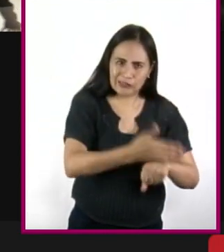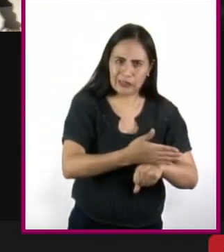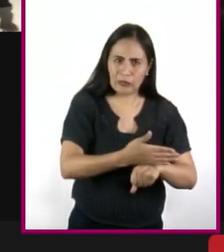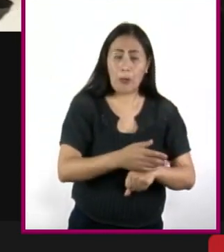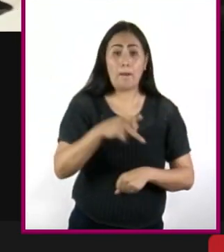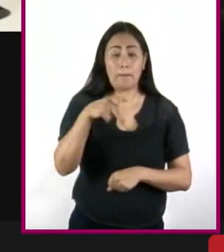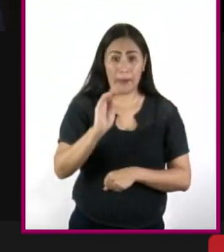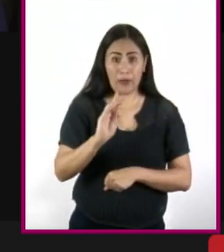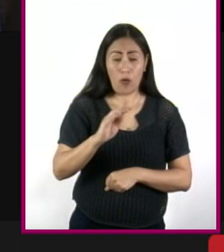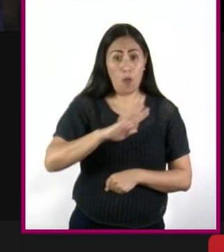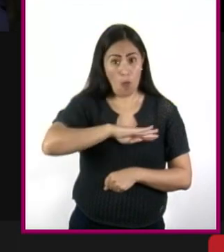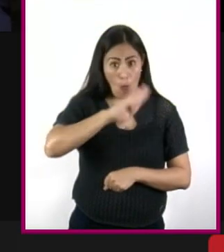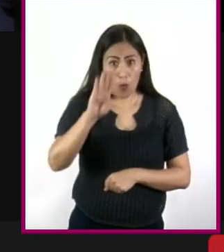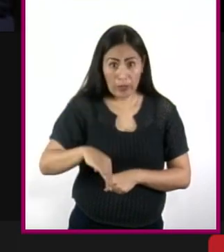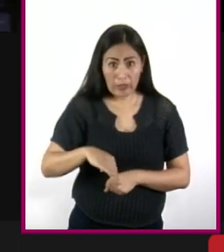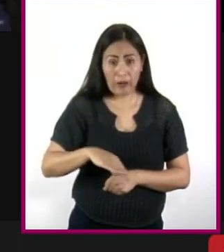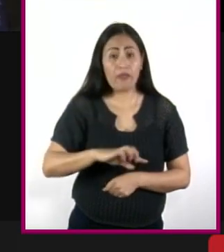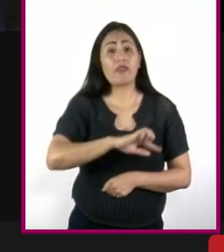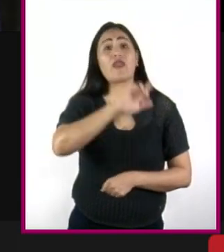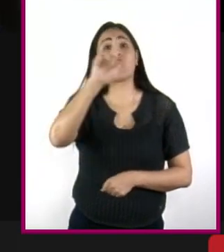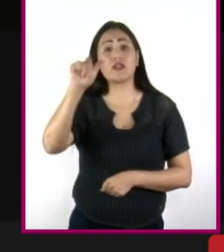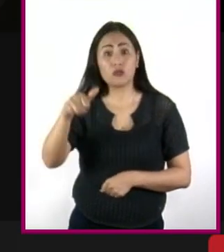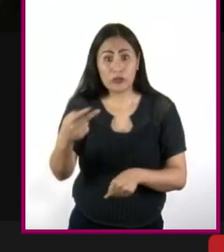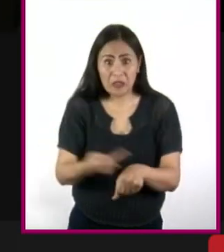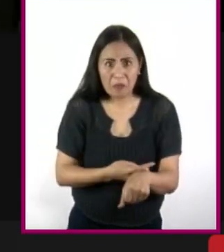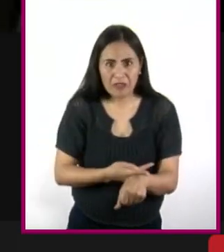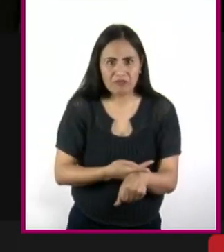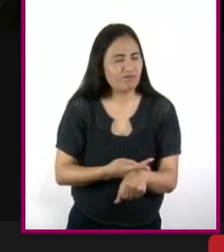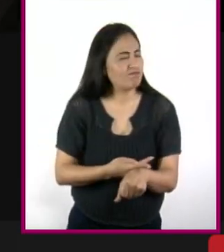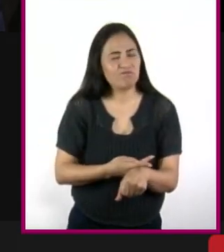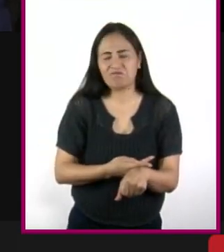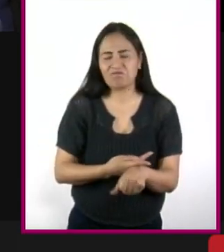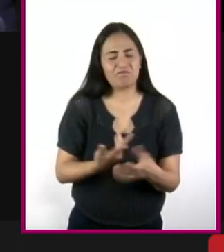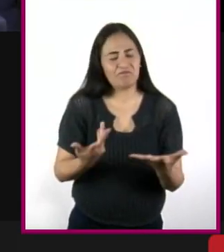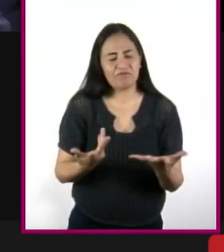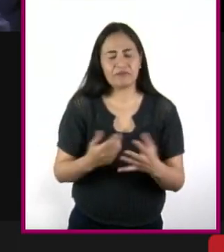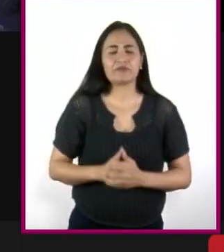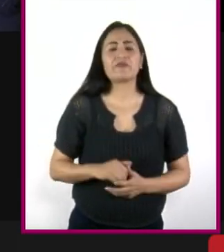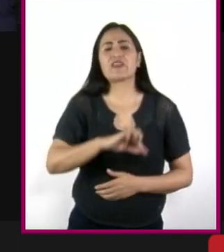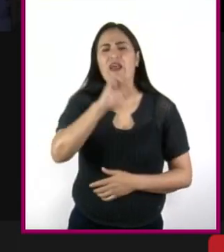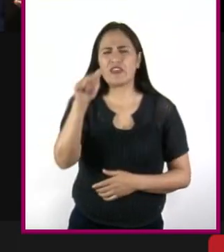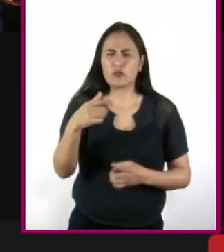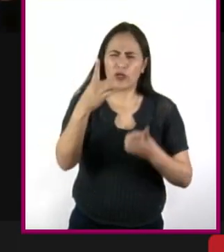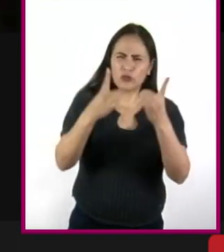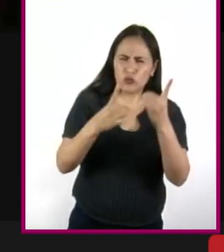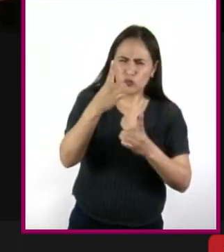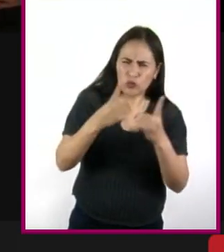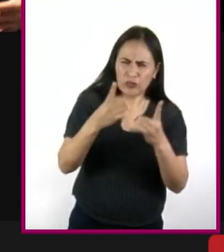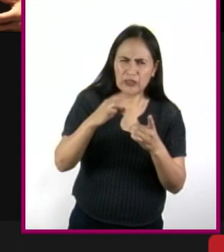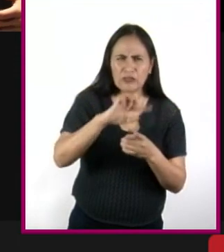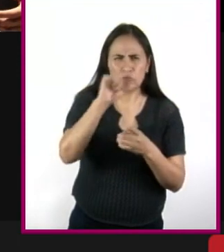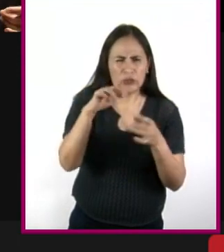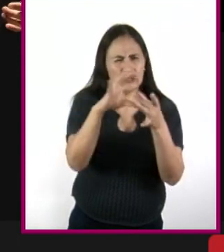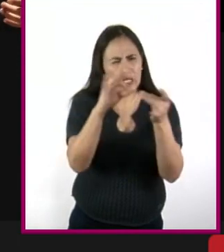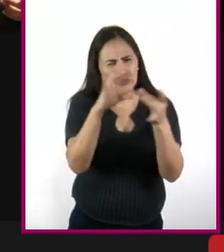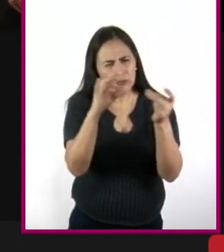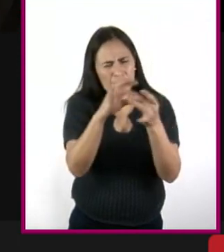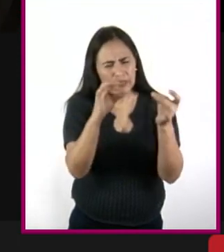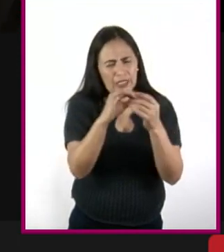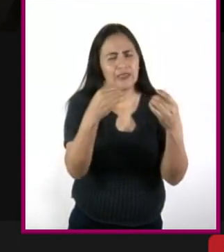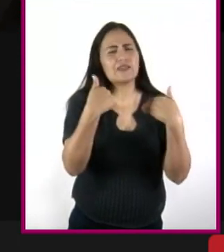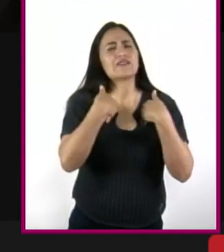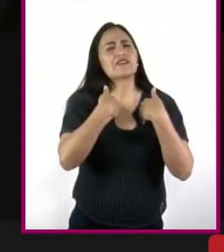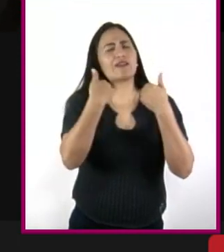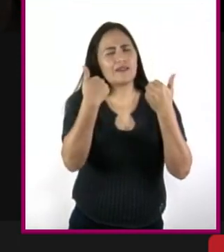después de morir. Y por medio de la clarificación de dudas, pueden notar cosas que no habían visto y alcanzar